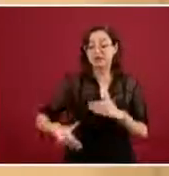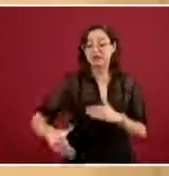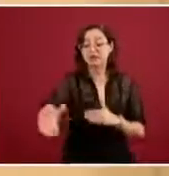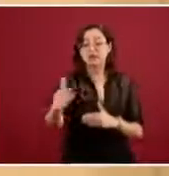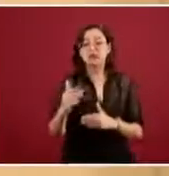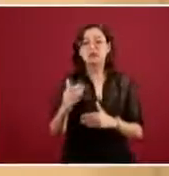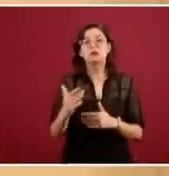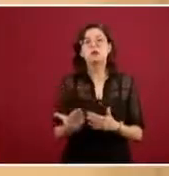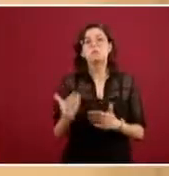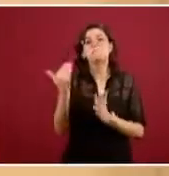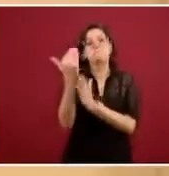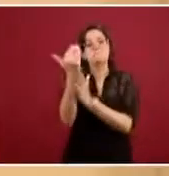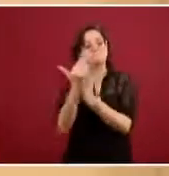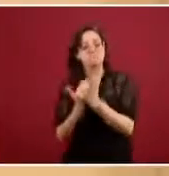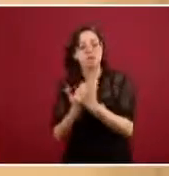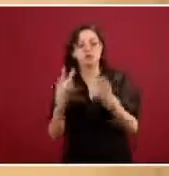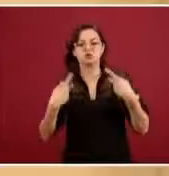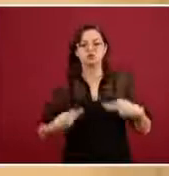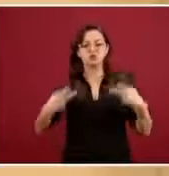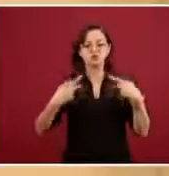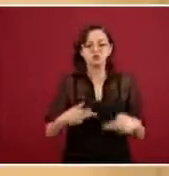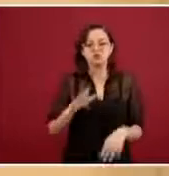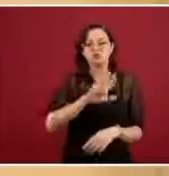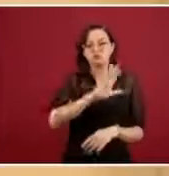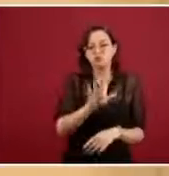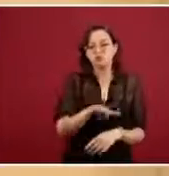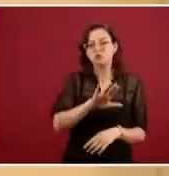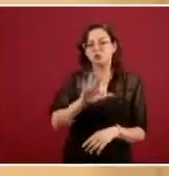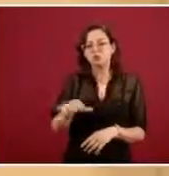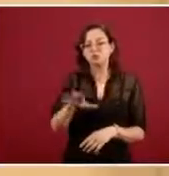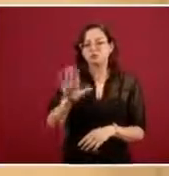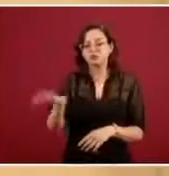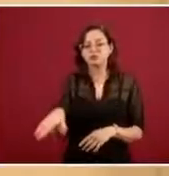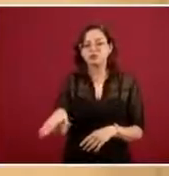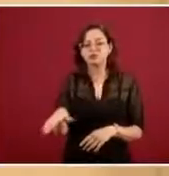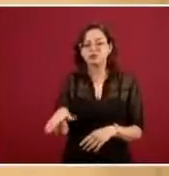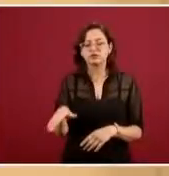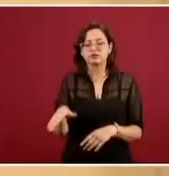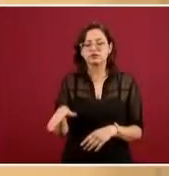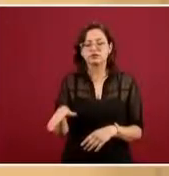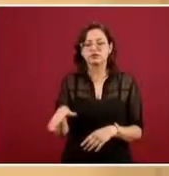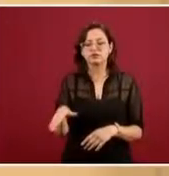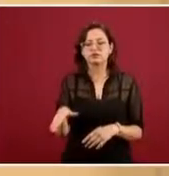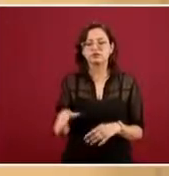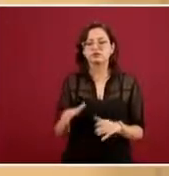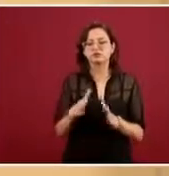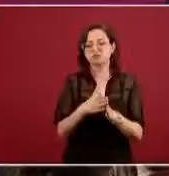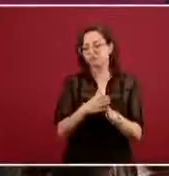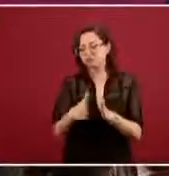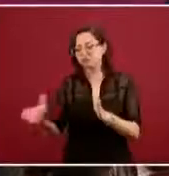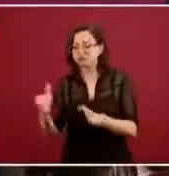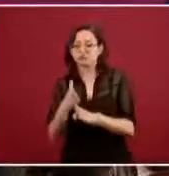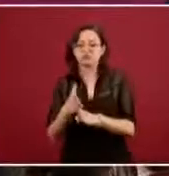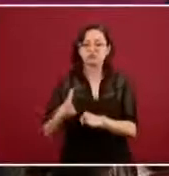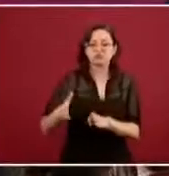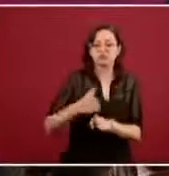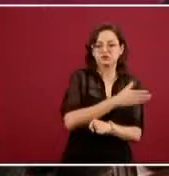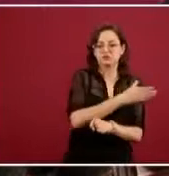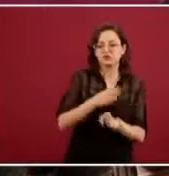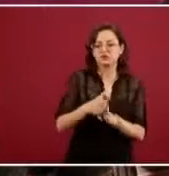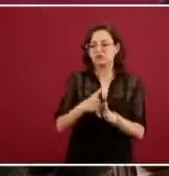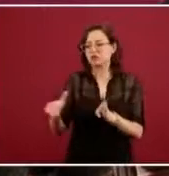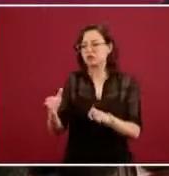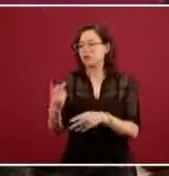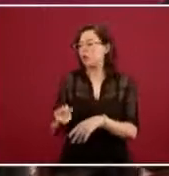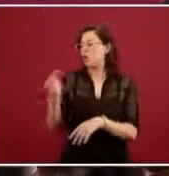tendencia un poco más estable en función de cómo han ocurrido las defunciones en adelante. No prestemos mucha atención a los últimos